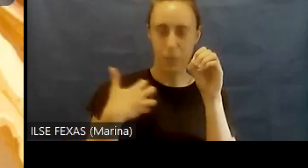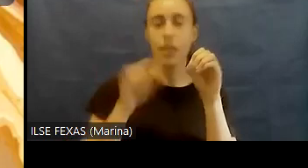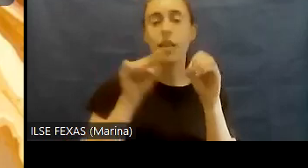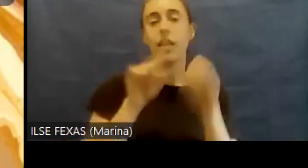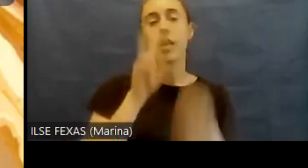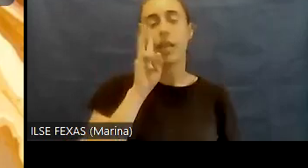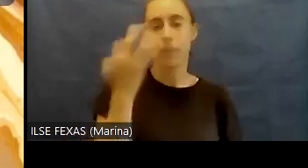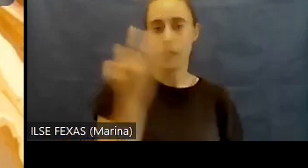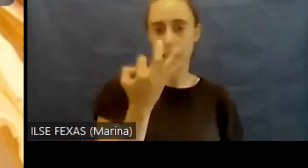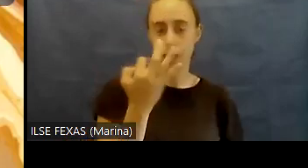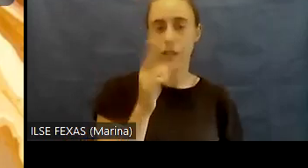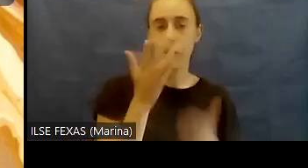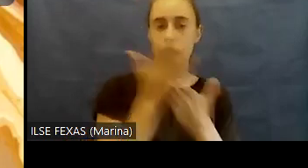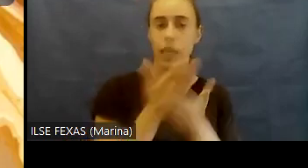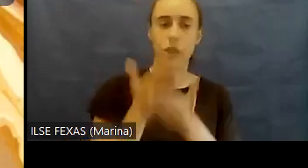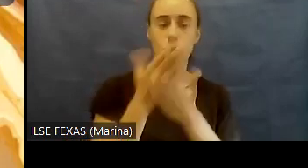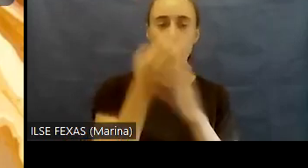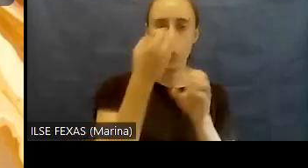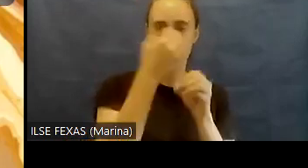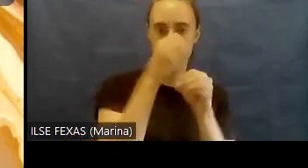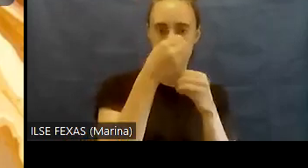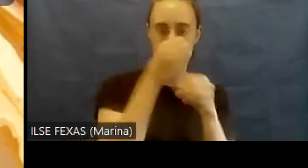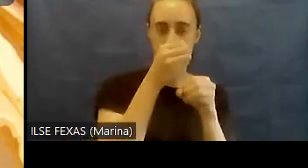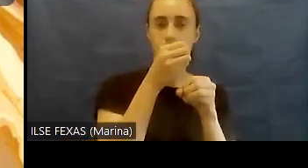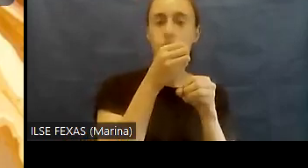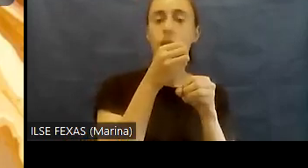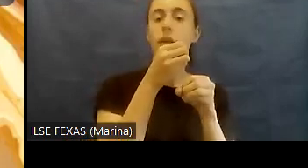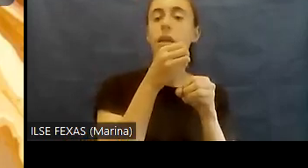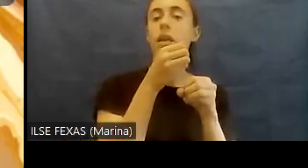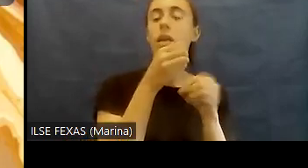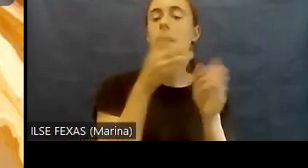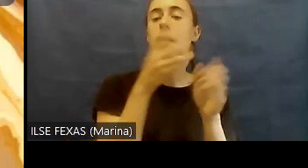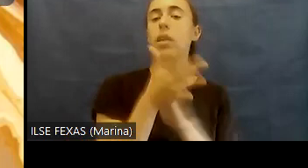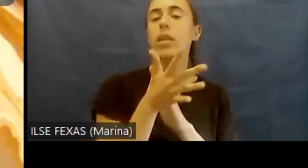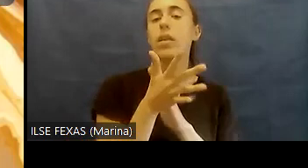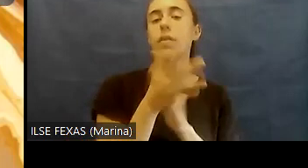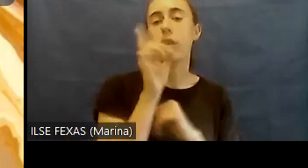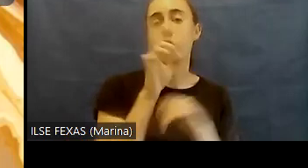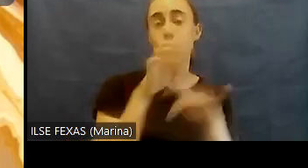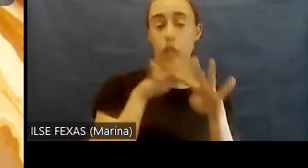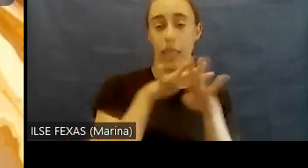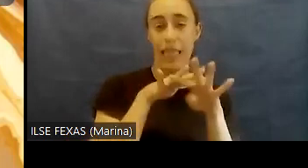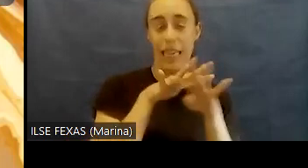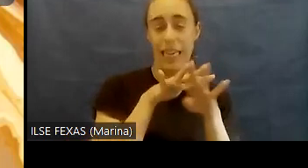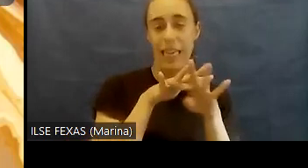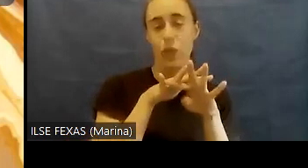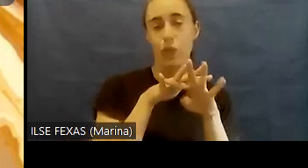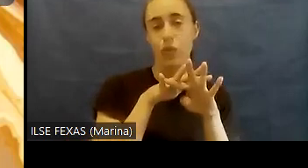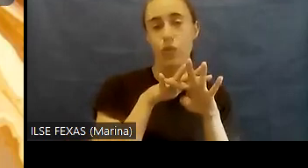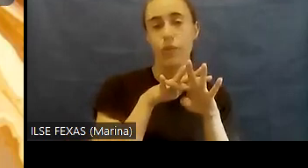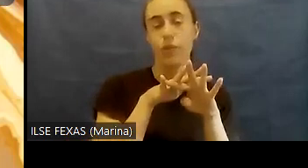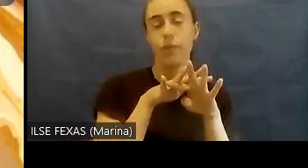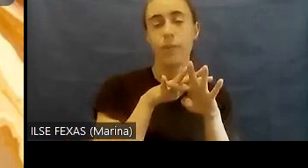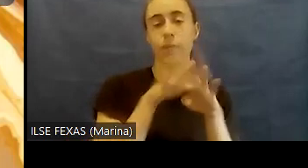es, esto es un estudio in vitro, por lo tanto lo que estamos viendo es, lo que estamos utilizando son tejidos de síndrome